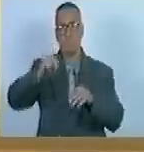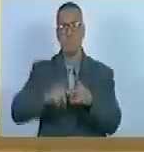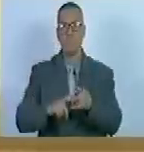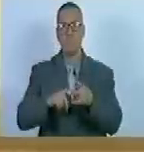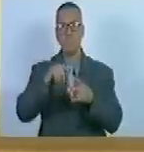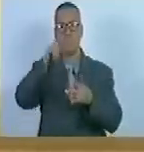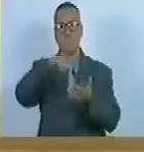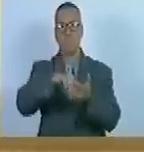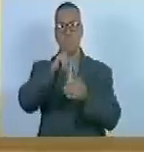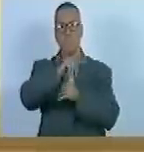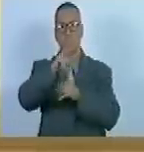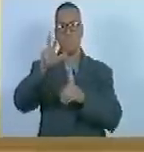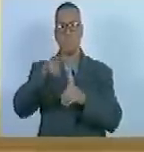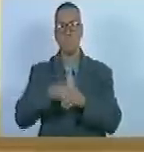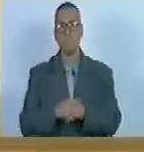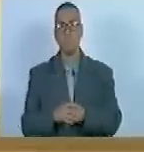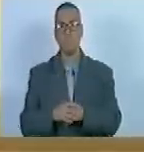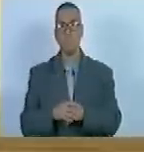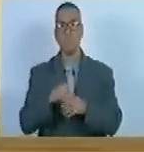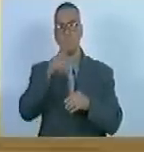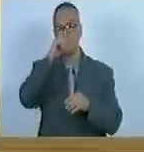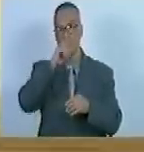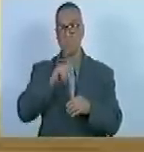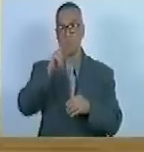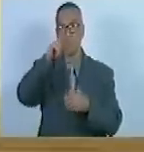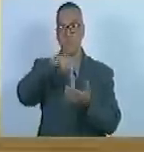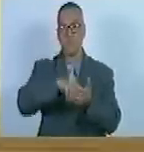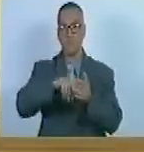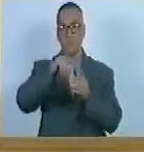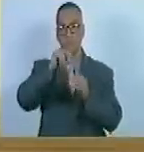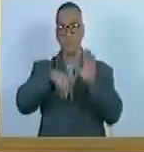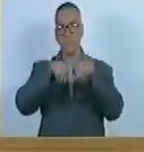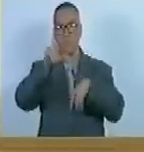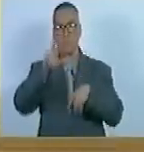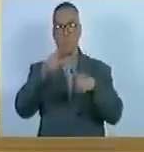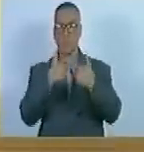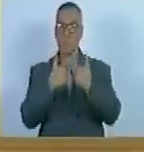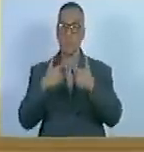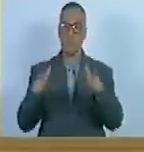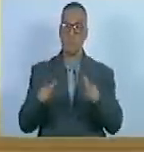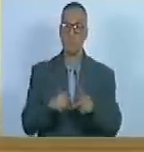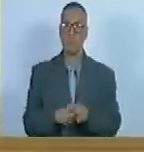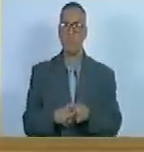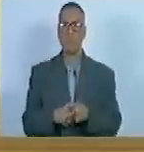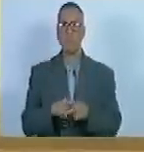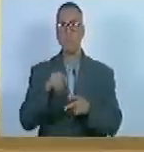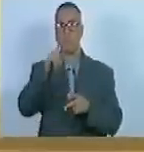de 2023, años 213 de la independencia,